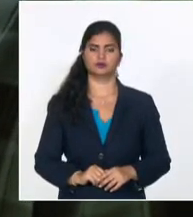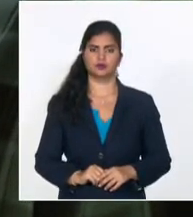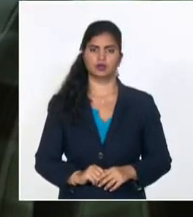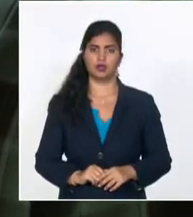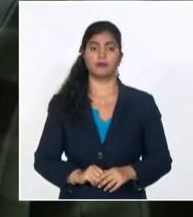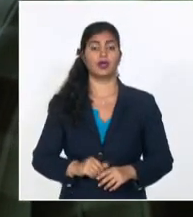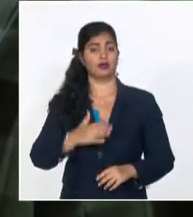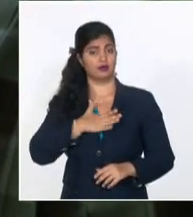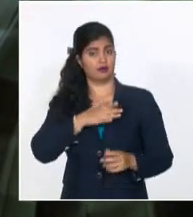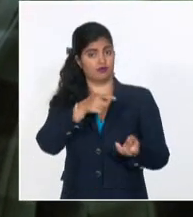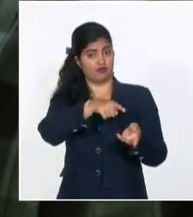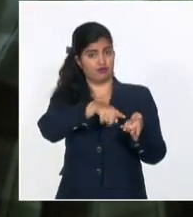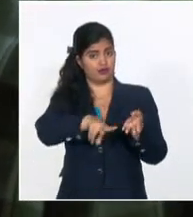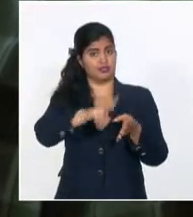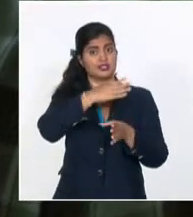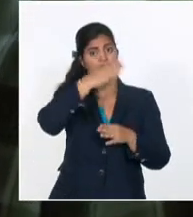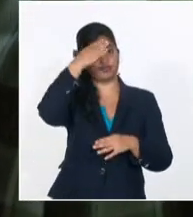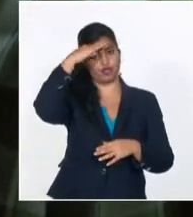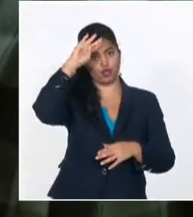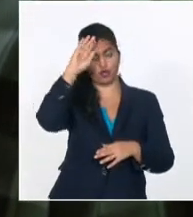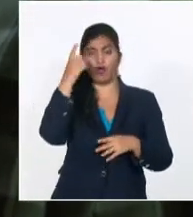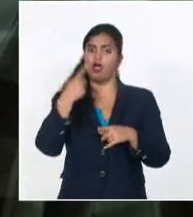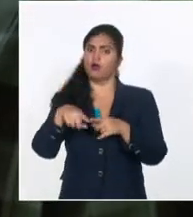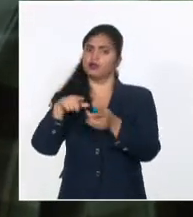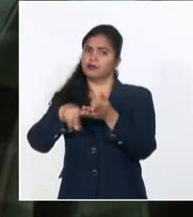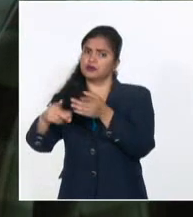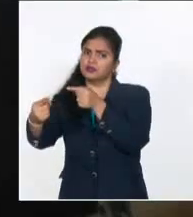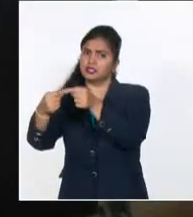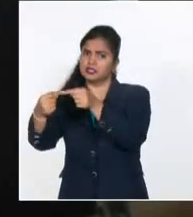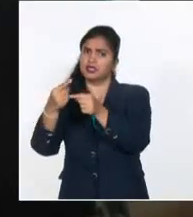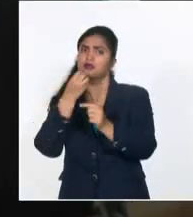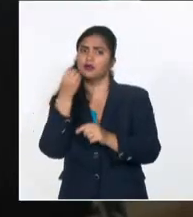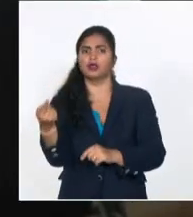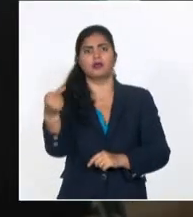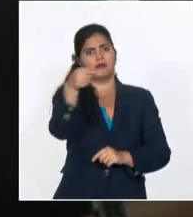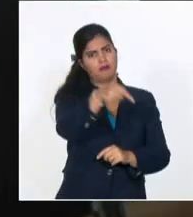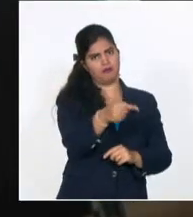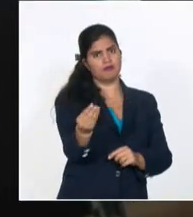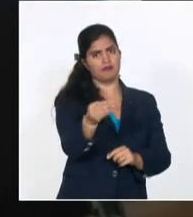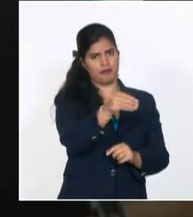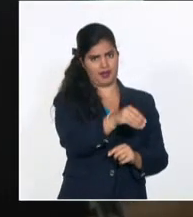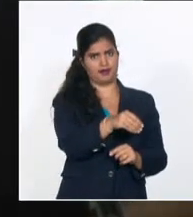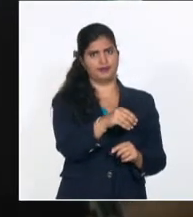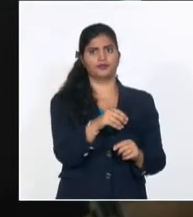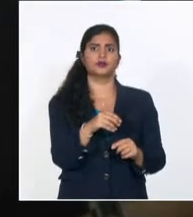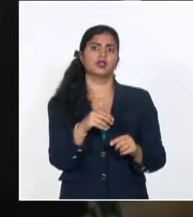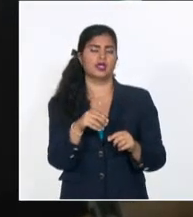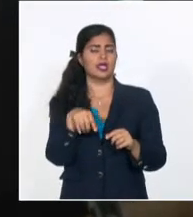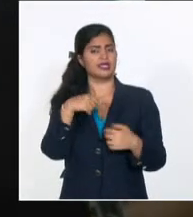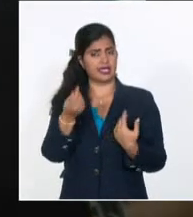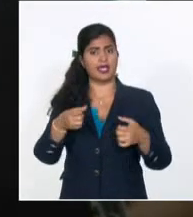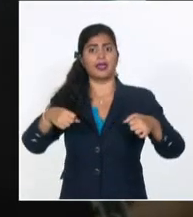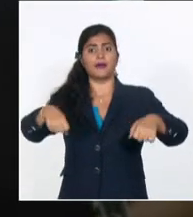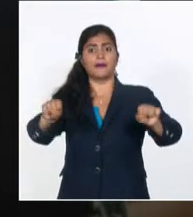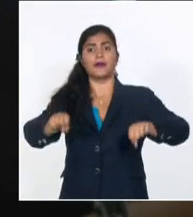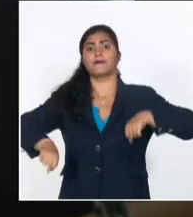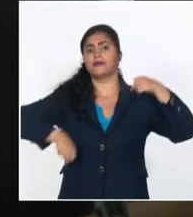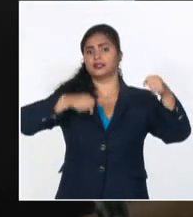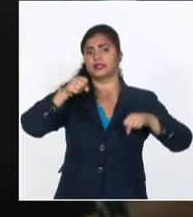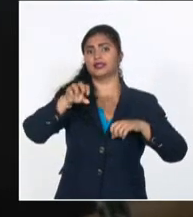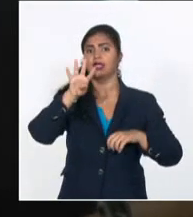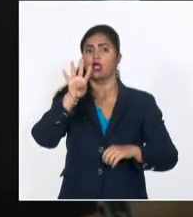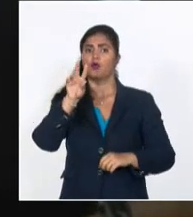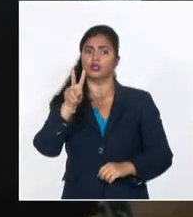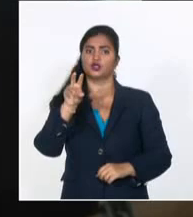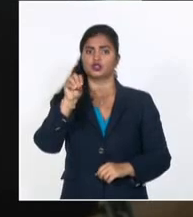y aledaña por el tema precio. Estamos hablando de una bicicleta 4209 que debe estar en el entorno de 80